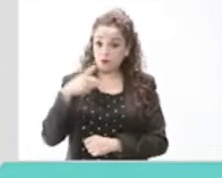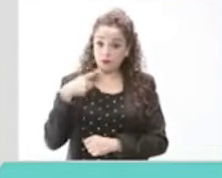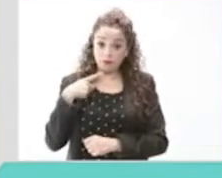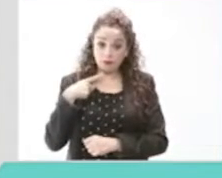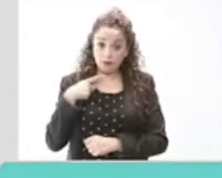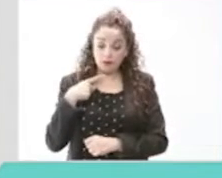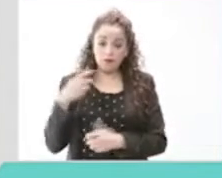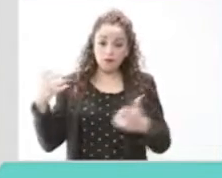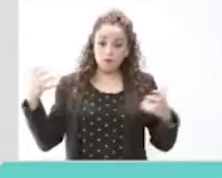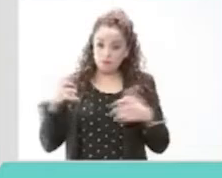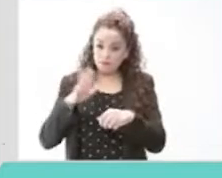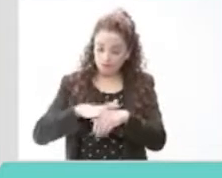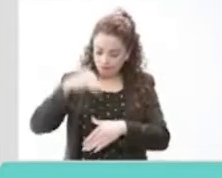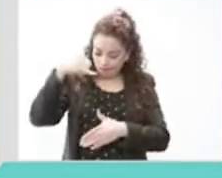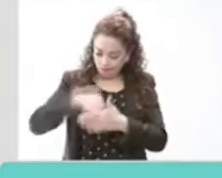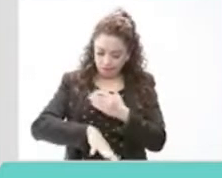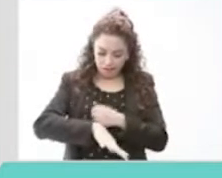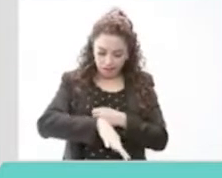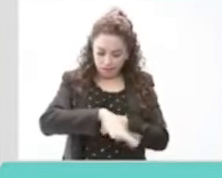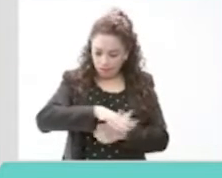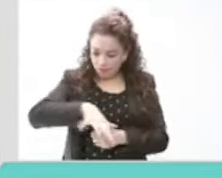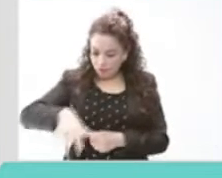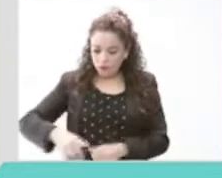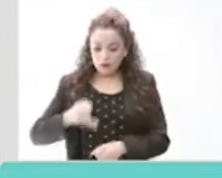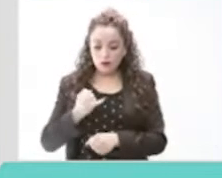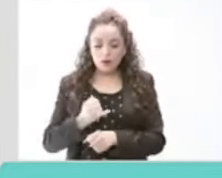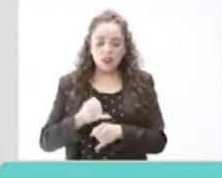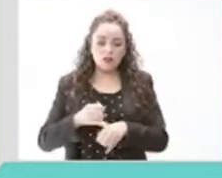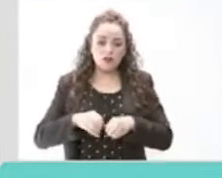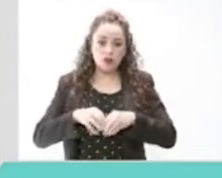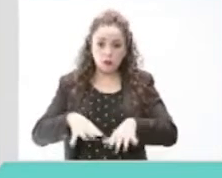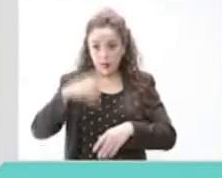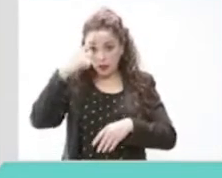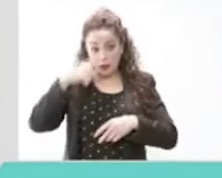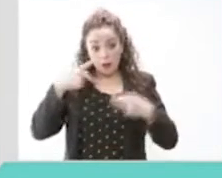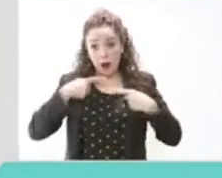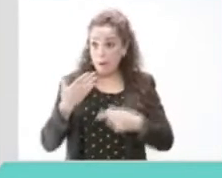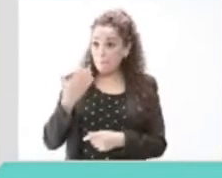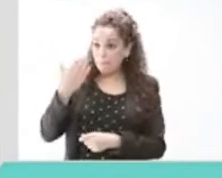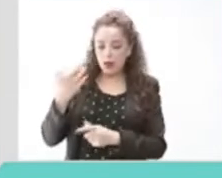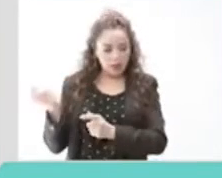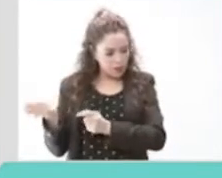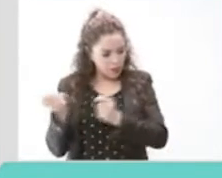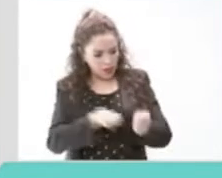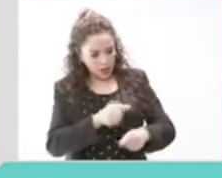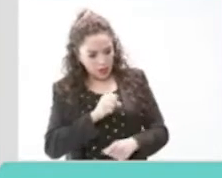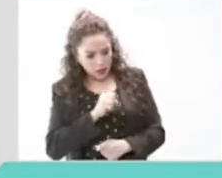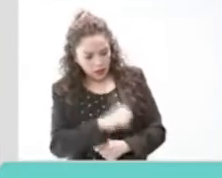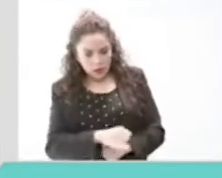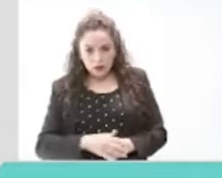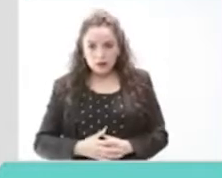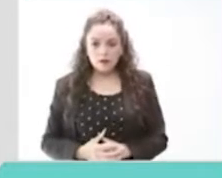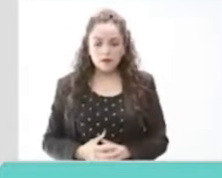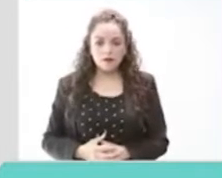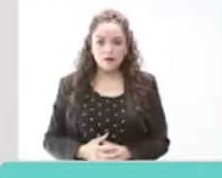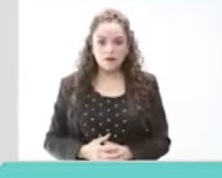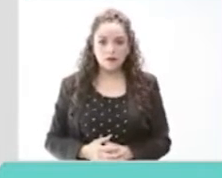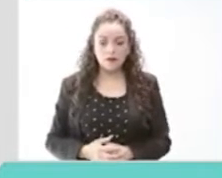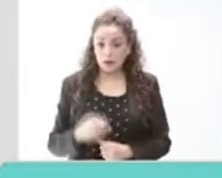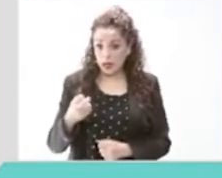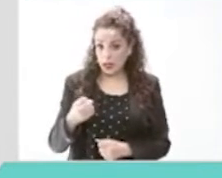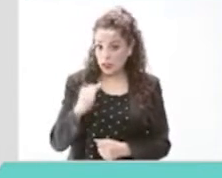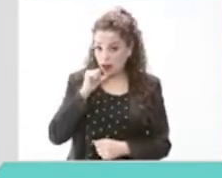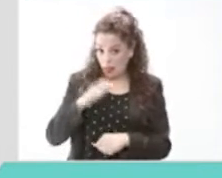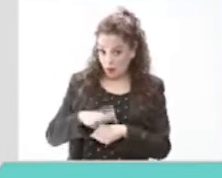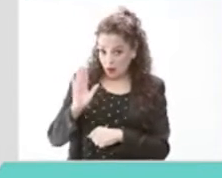búsquedas exhaustivas, a entregar a los solicitantes la información que han requerido. Pero no solo eso,